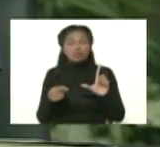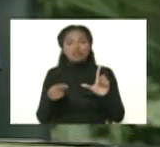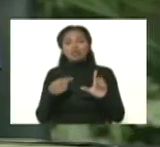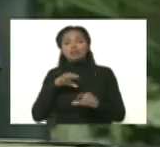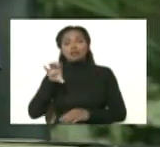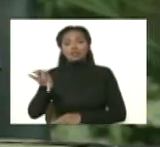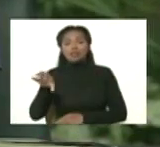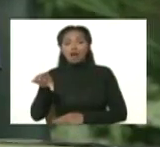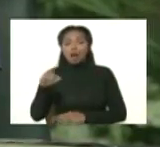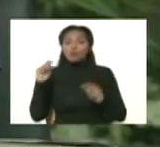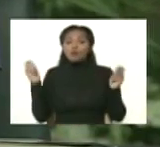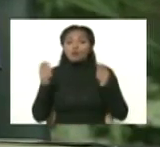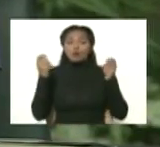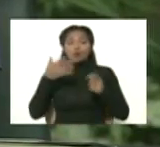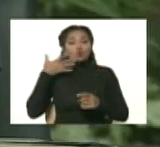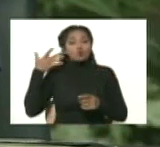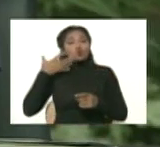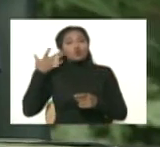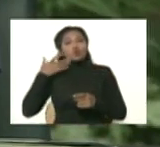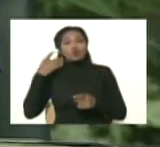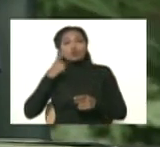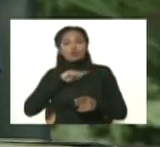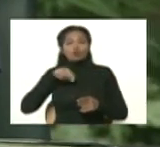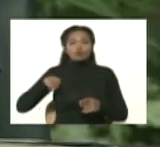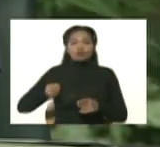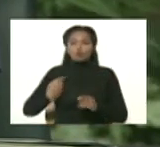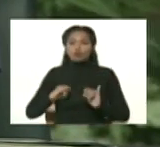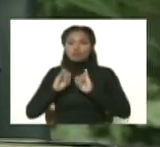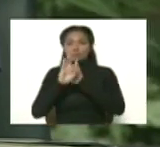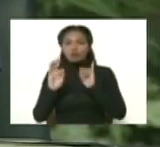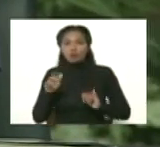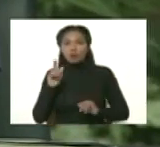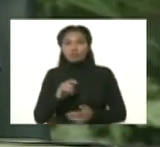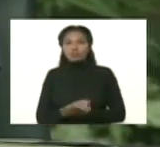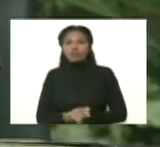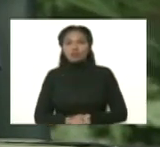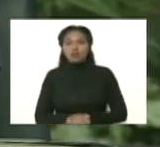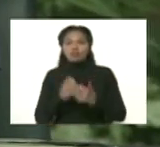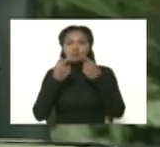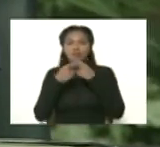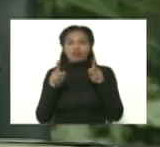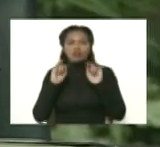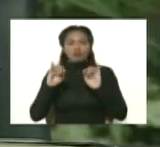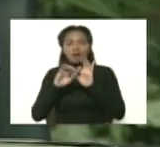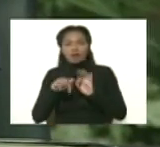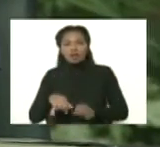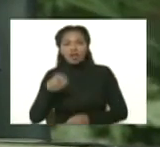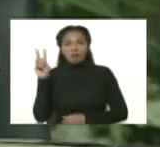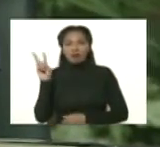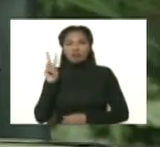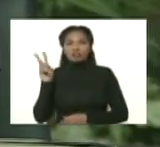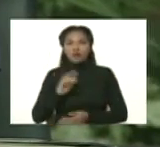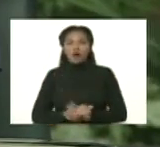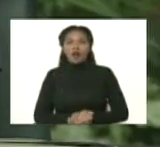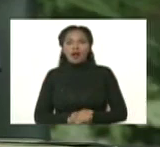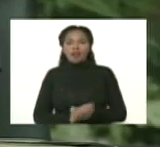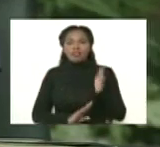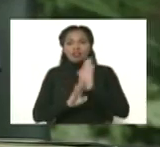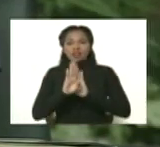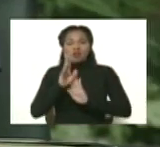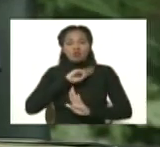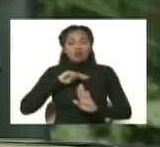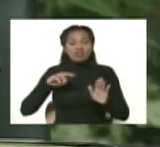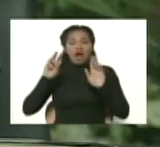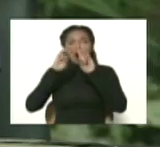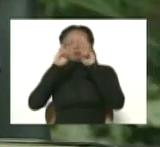Para promover el orgullo y la promoción de la afrodescendencia y la diversidad en Venezuela. El desarrollo de nuestro